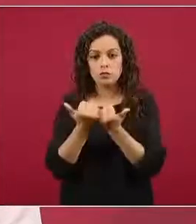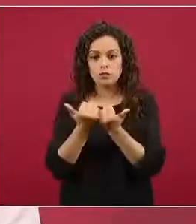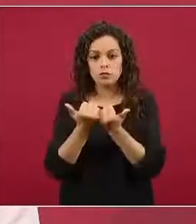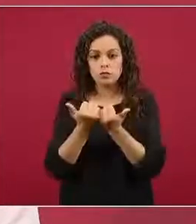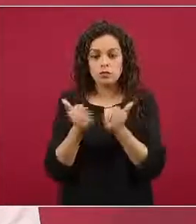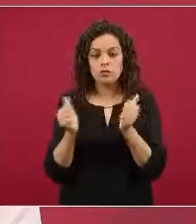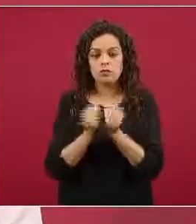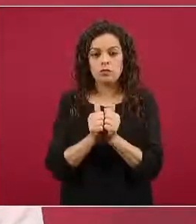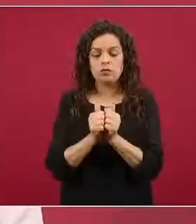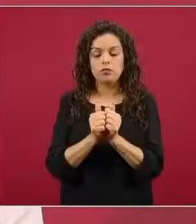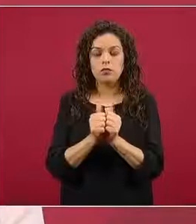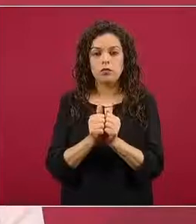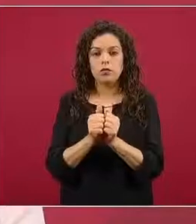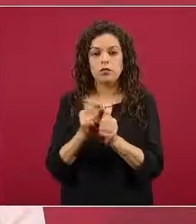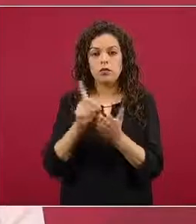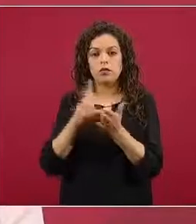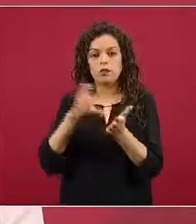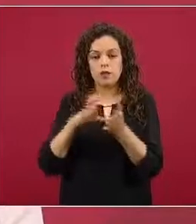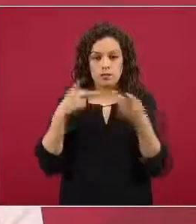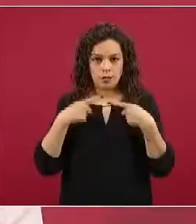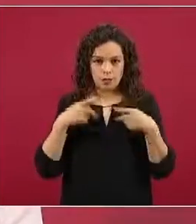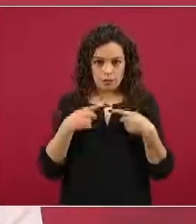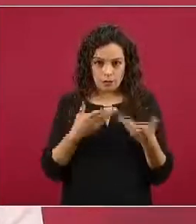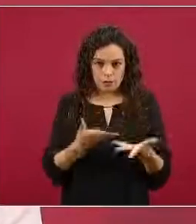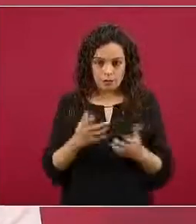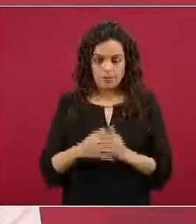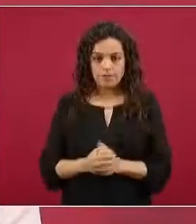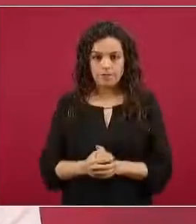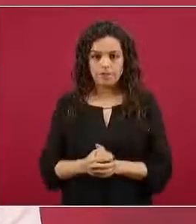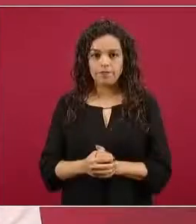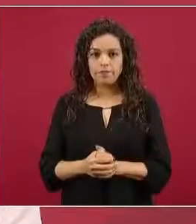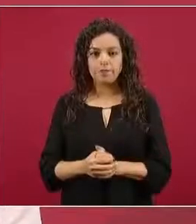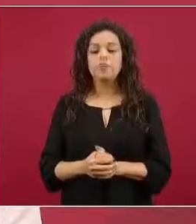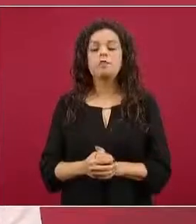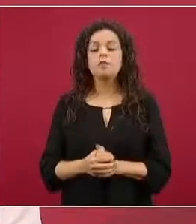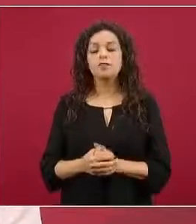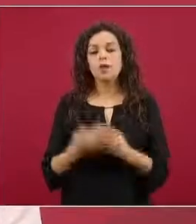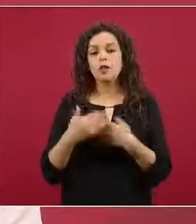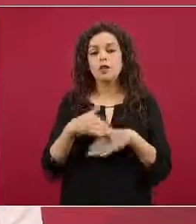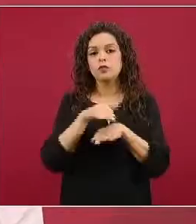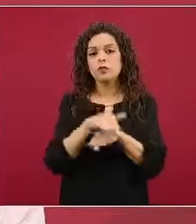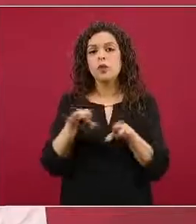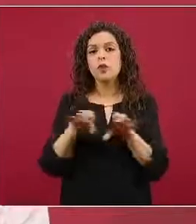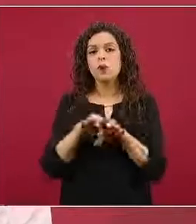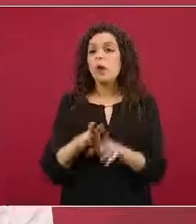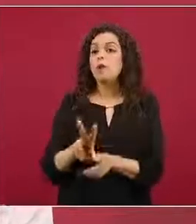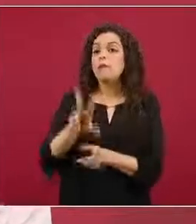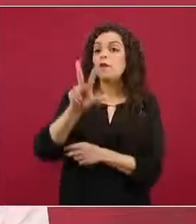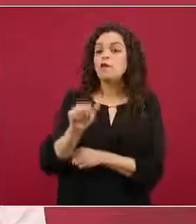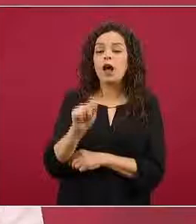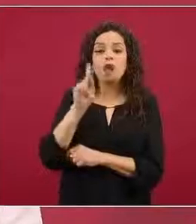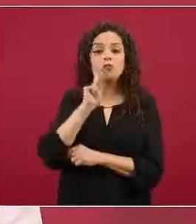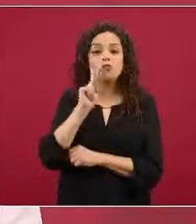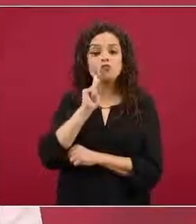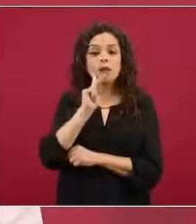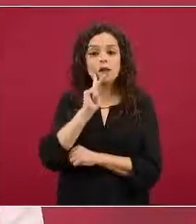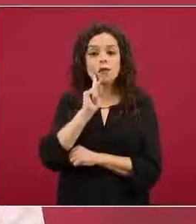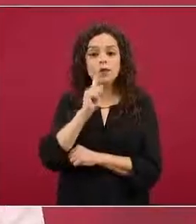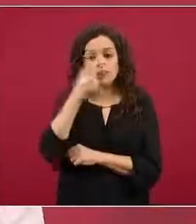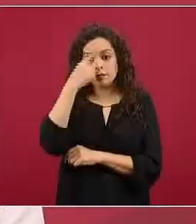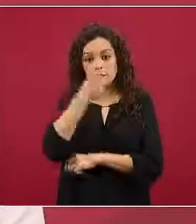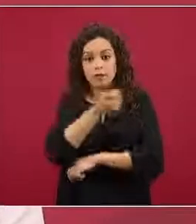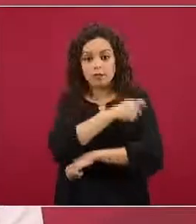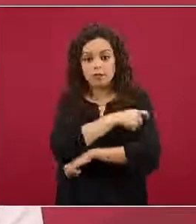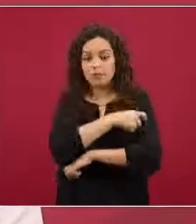personas con discapacidad. Sobre los datos de cómo van los ensayos clínicos,